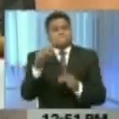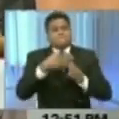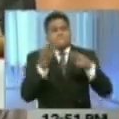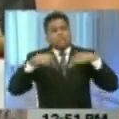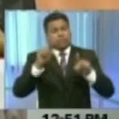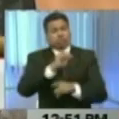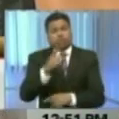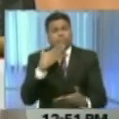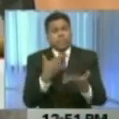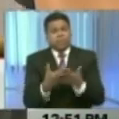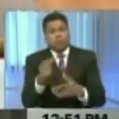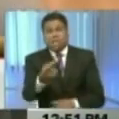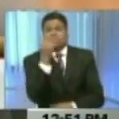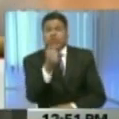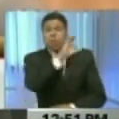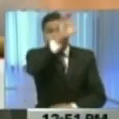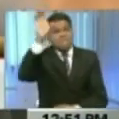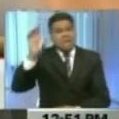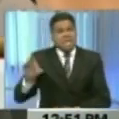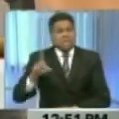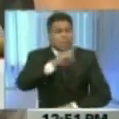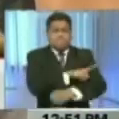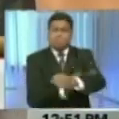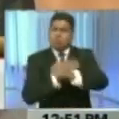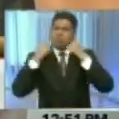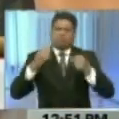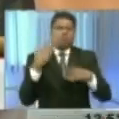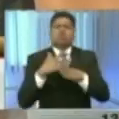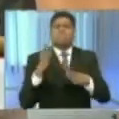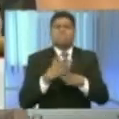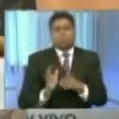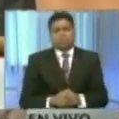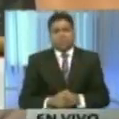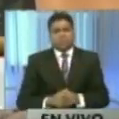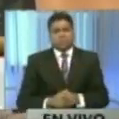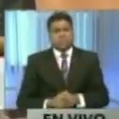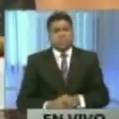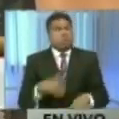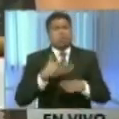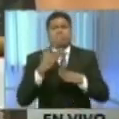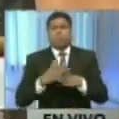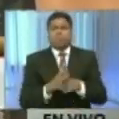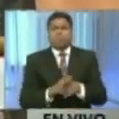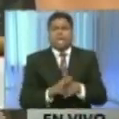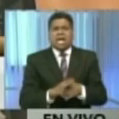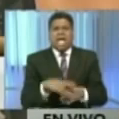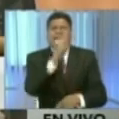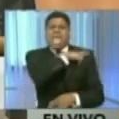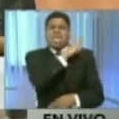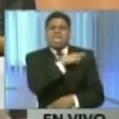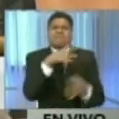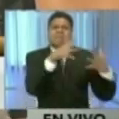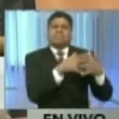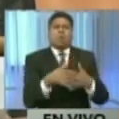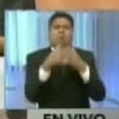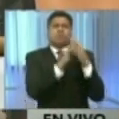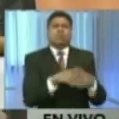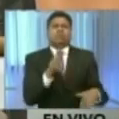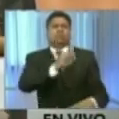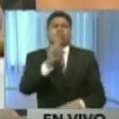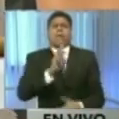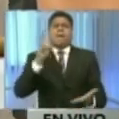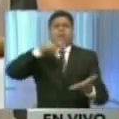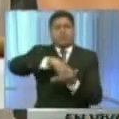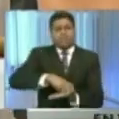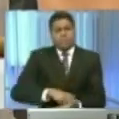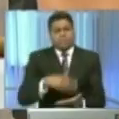ninguna potencia extranjera, por más poderosa que sea, por más jefe del imperio que sea, no le estamos pidiendo, ni nos arrodillamos,